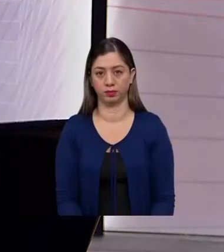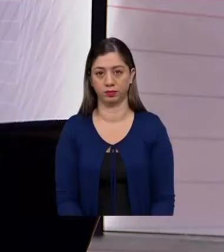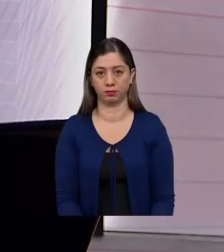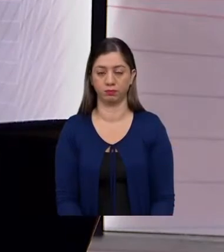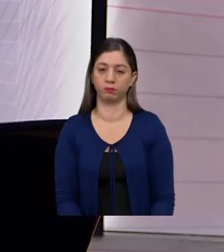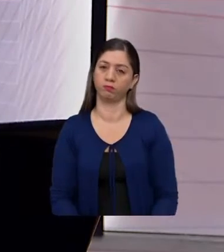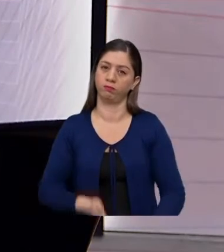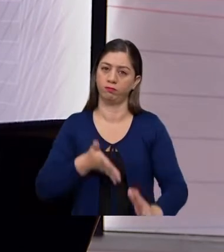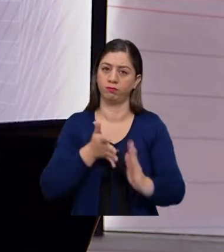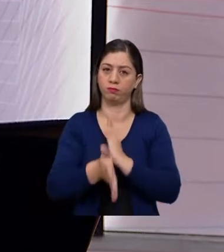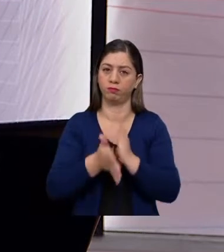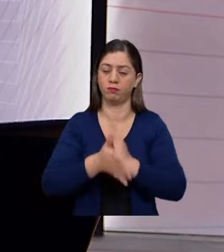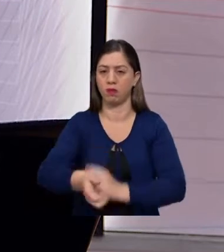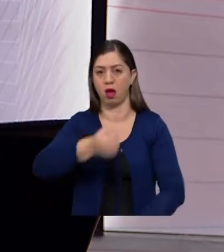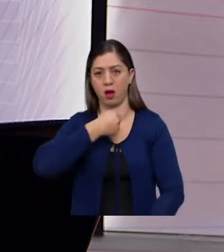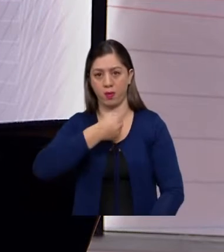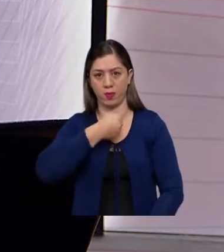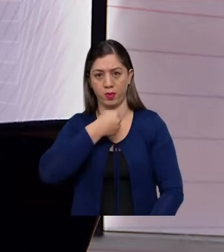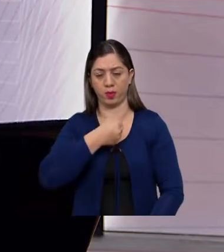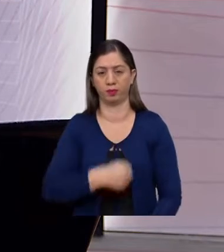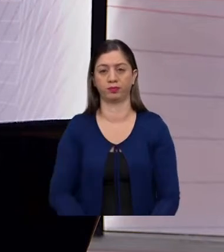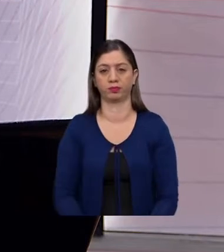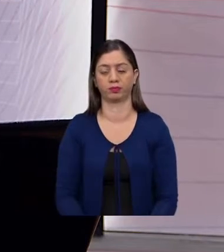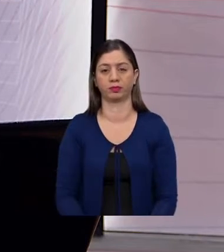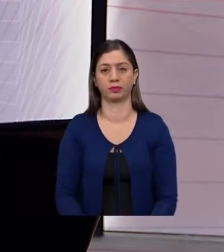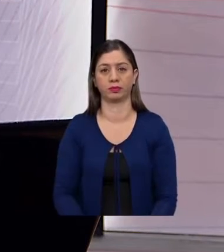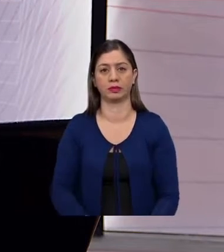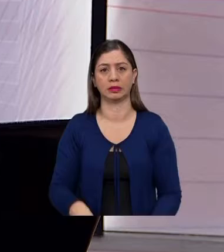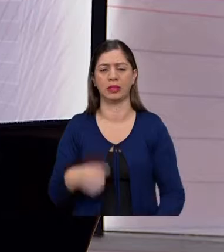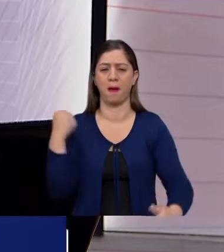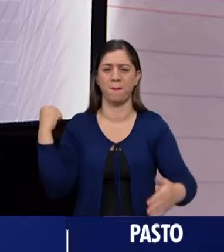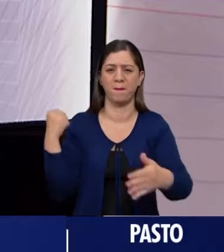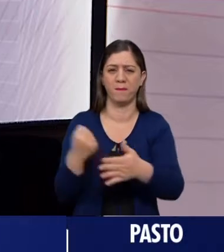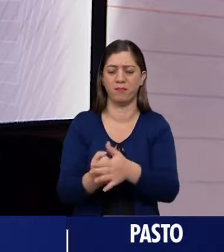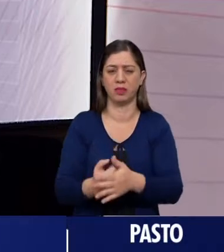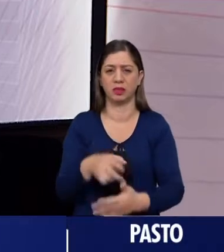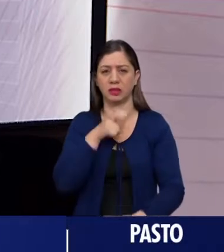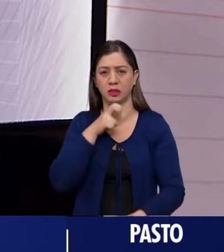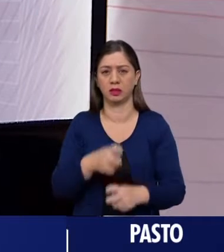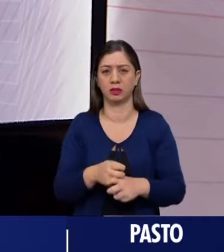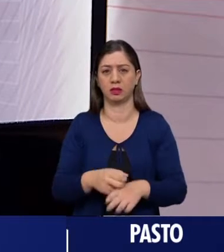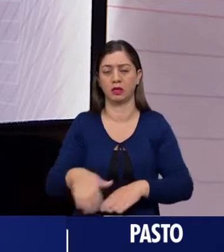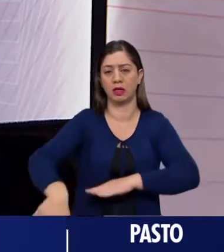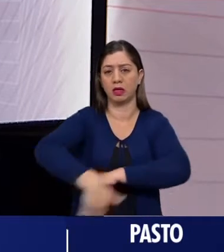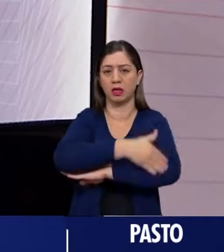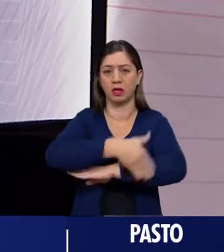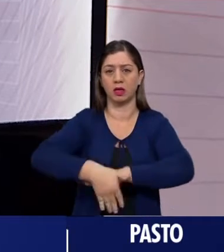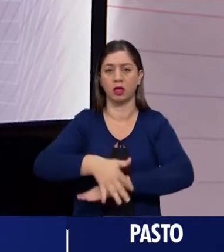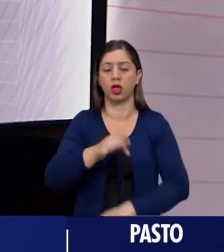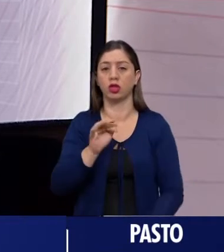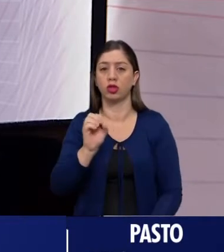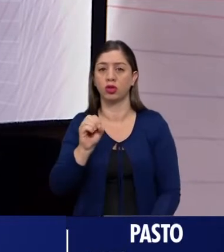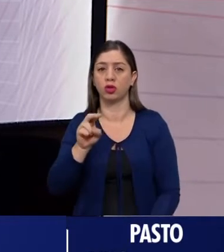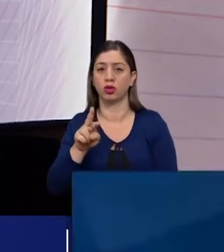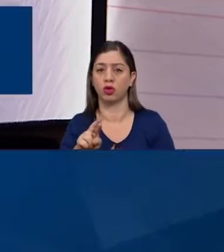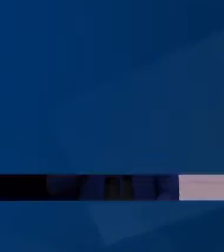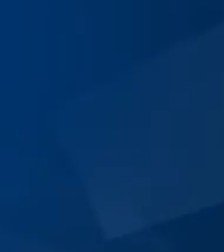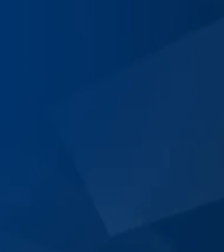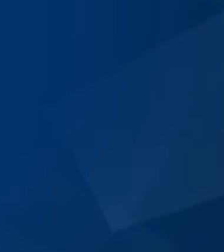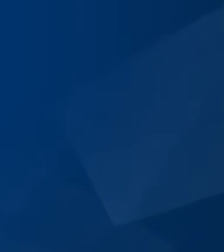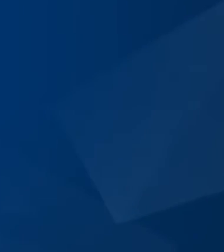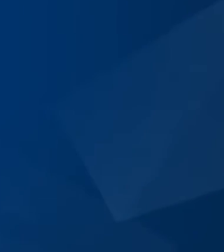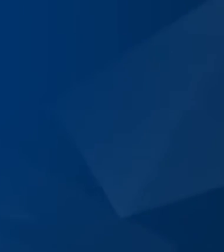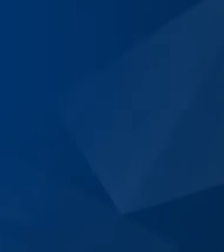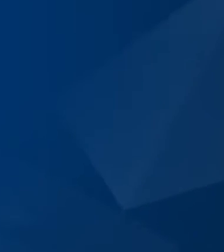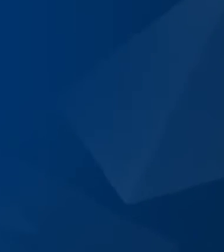Vamos con el desarrollo de nuestras noticias. Un aparatoso accidente se presentó en la vía Toro-Cartago cuando por mal estado de la